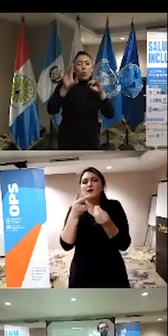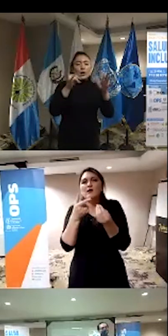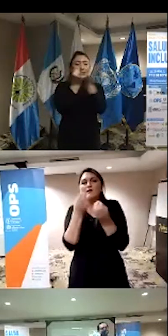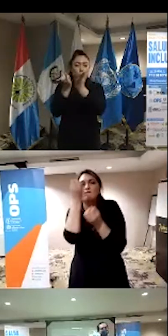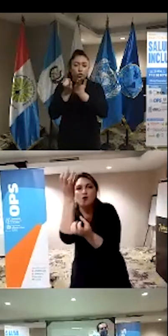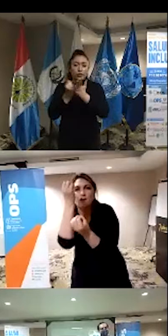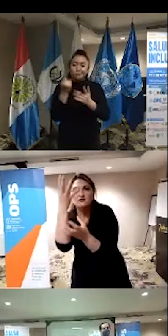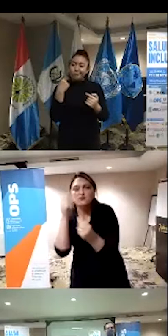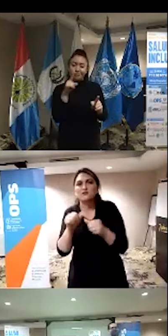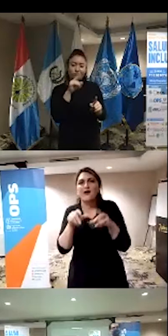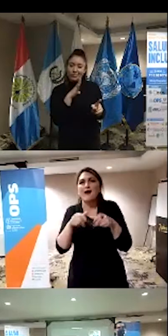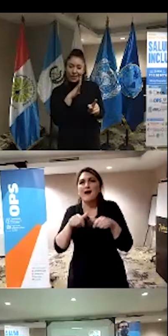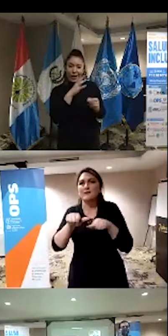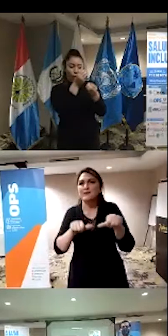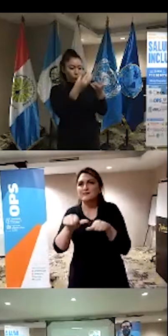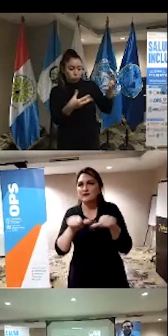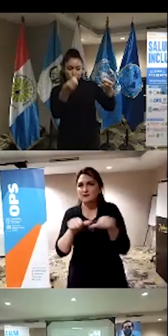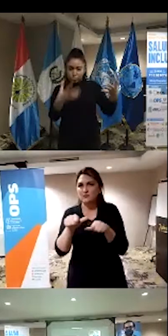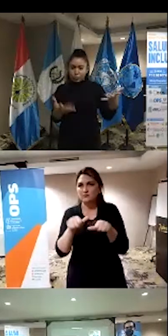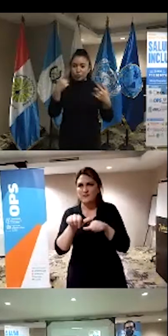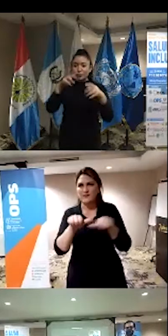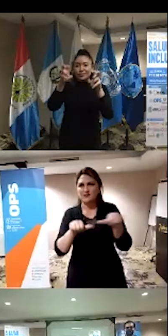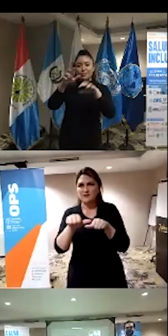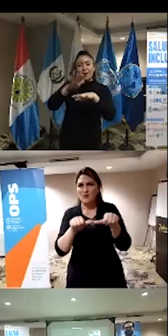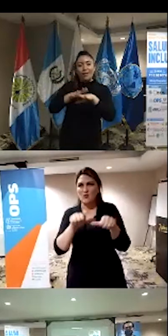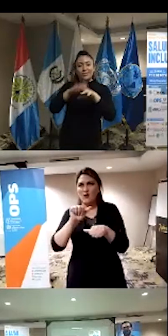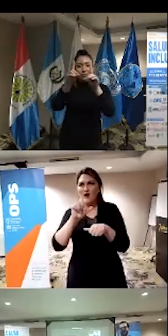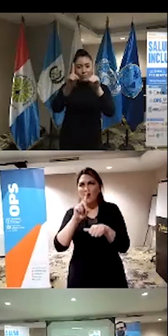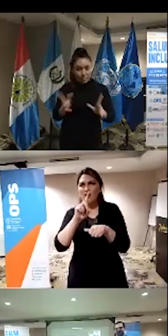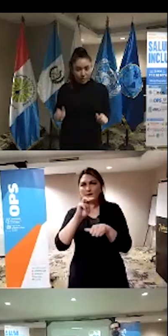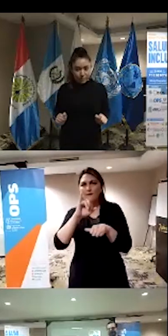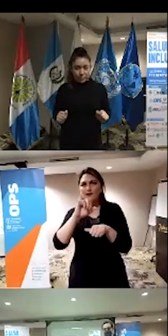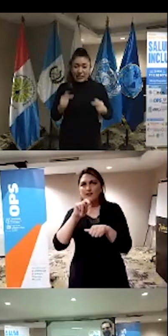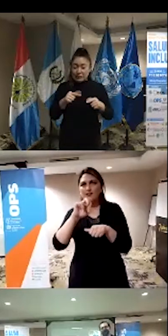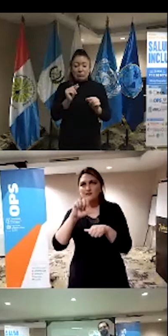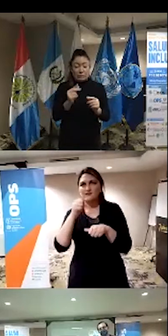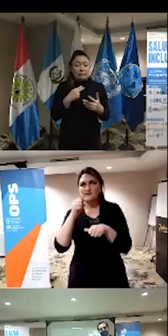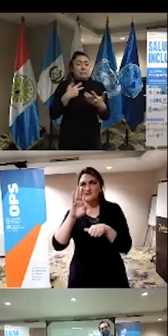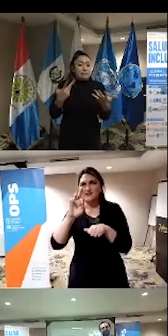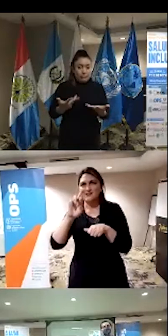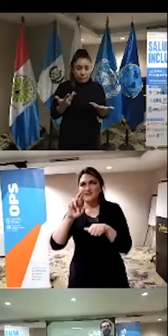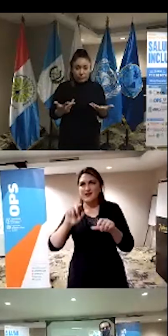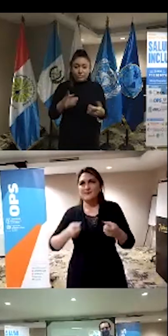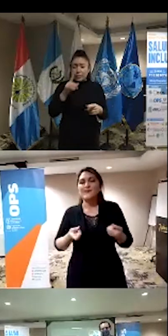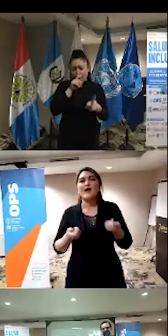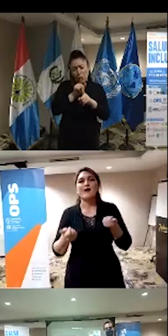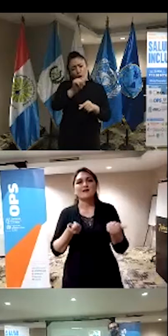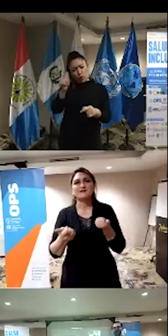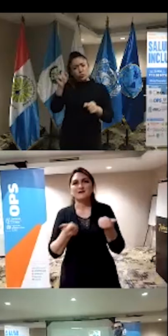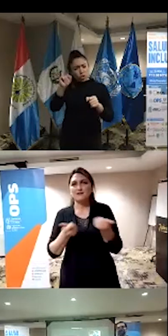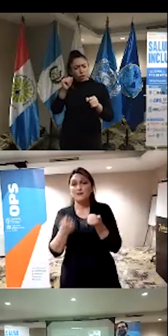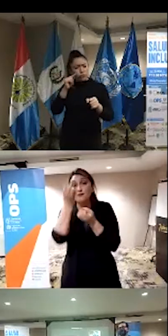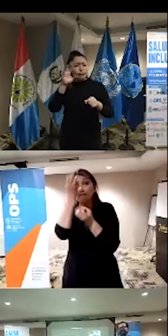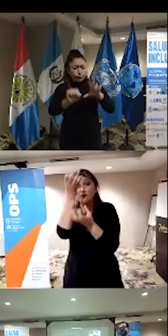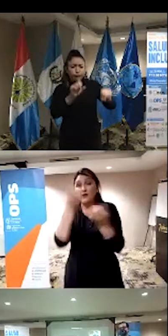no contemplan algún componente sobre discapacidad, y eso es sumamente grave. En otros casos sí se contemplan, pero